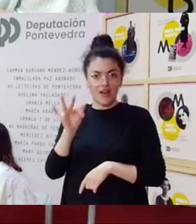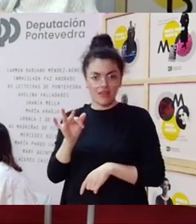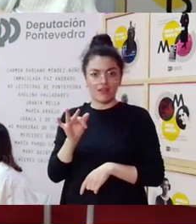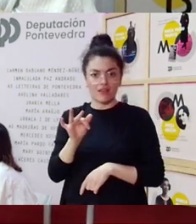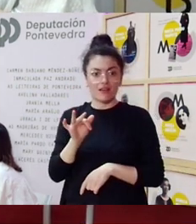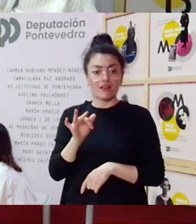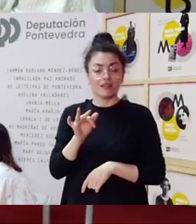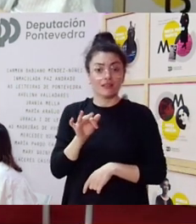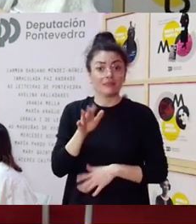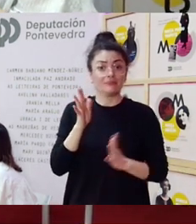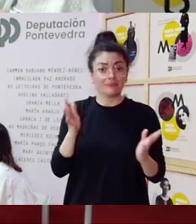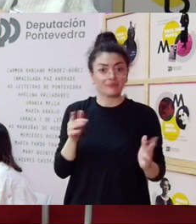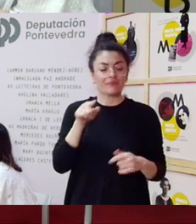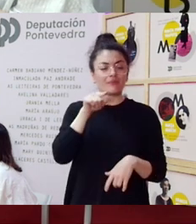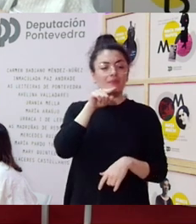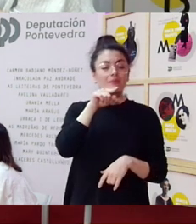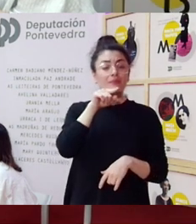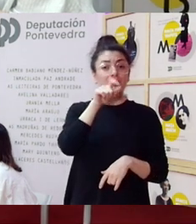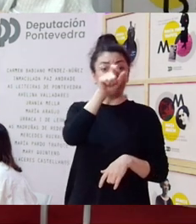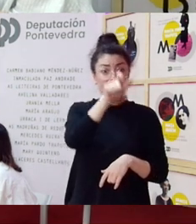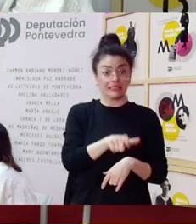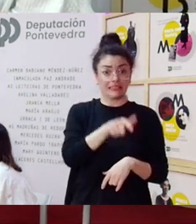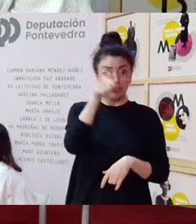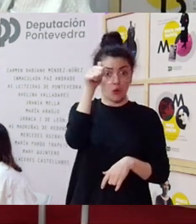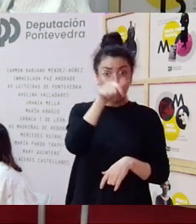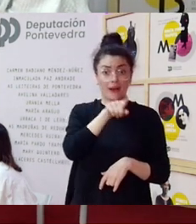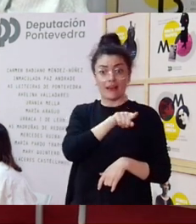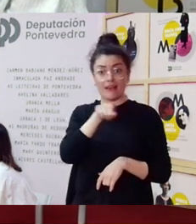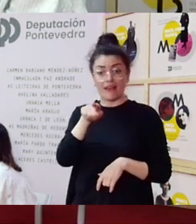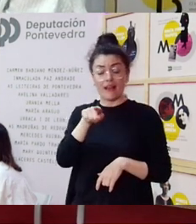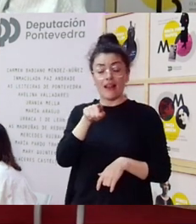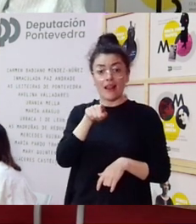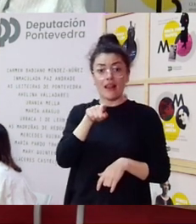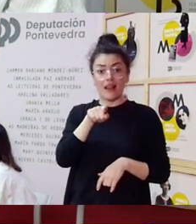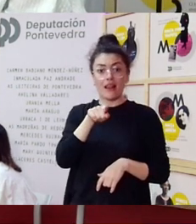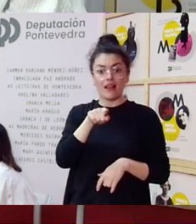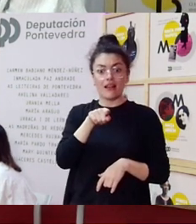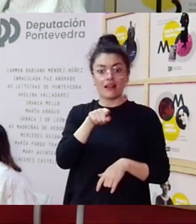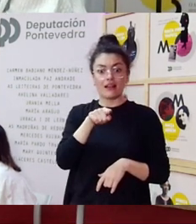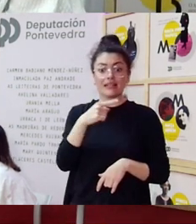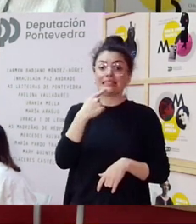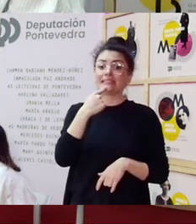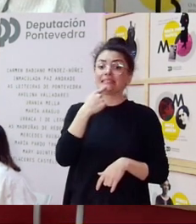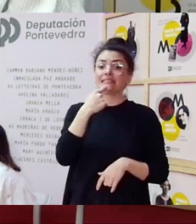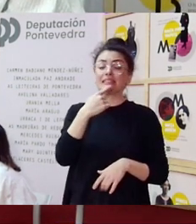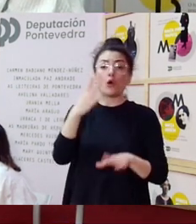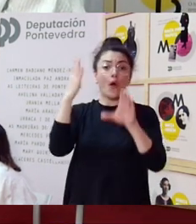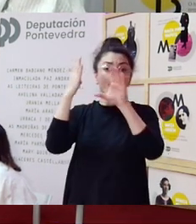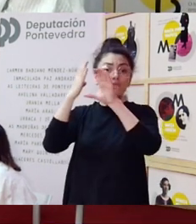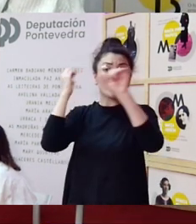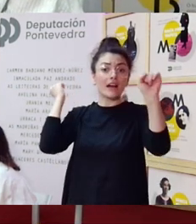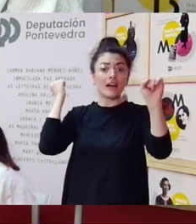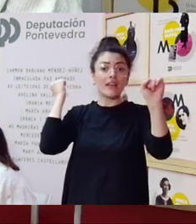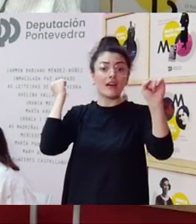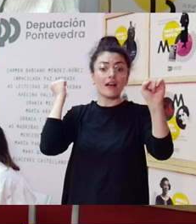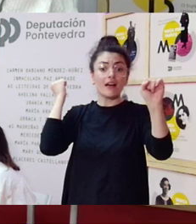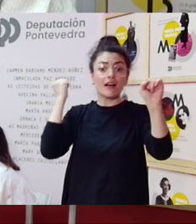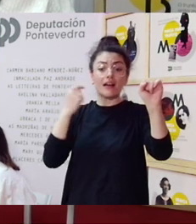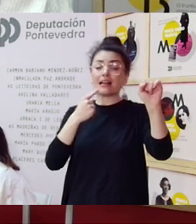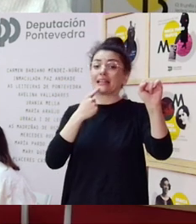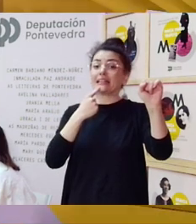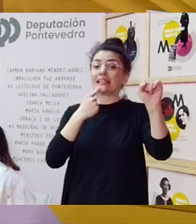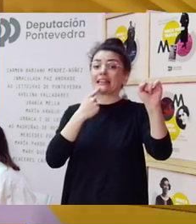E bueno, recomendou na embaixada checoslovaca e ali deron o nombre de